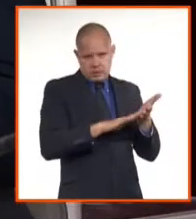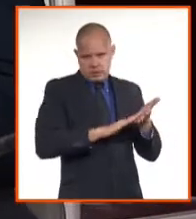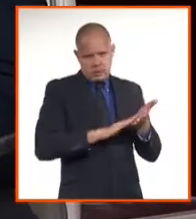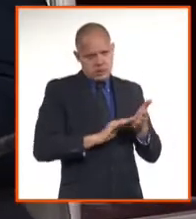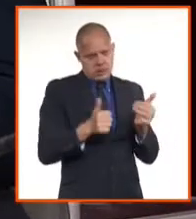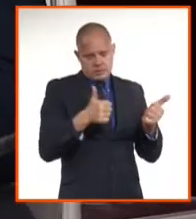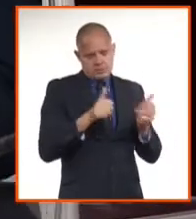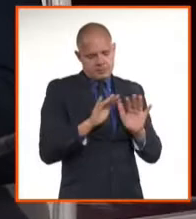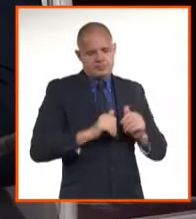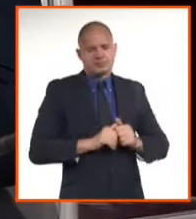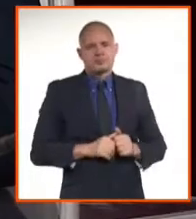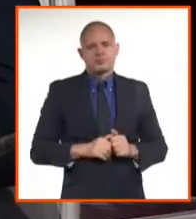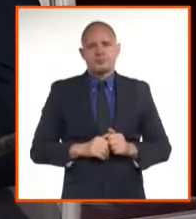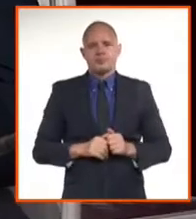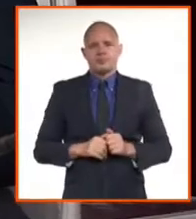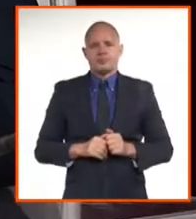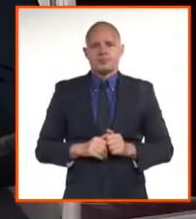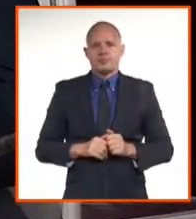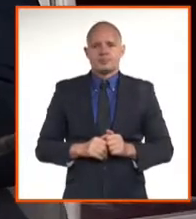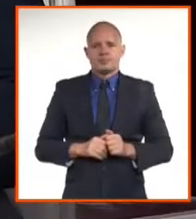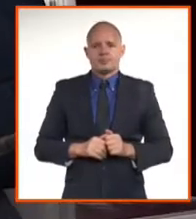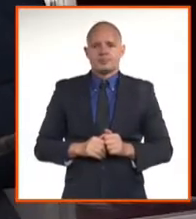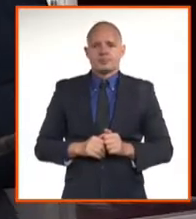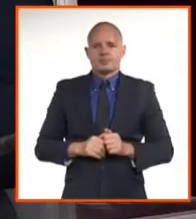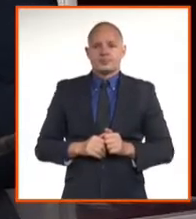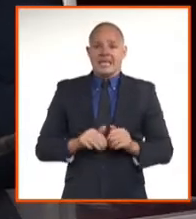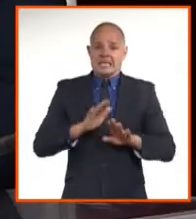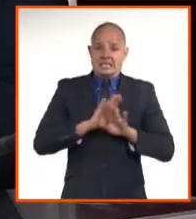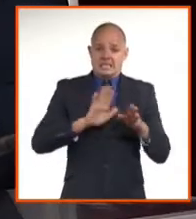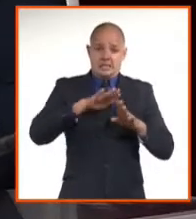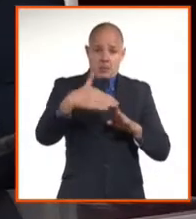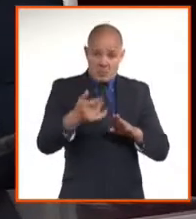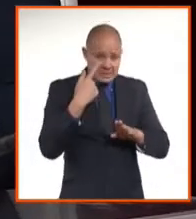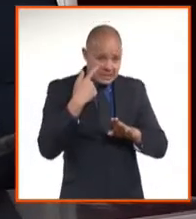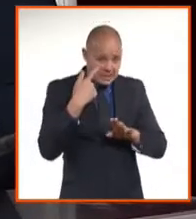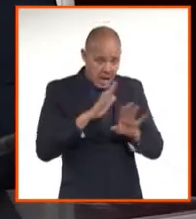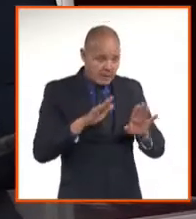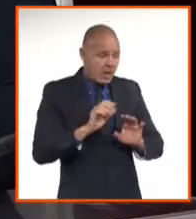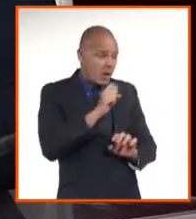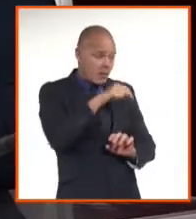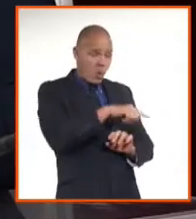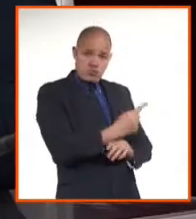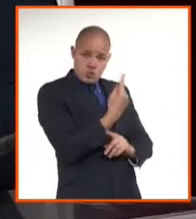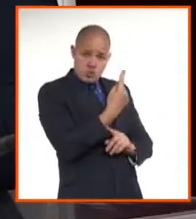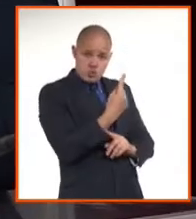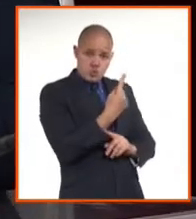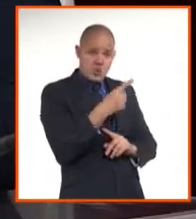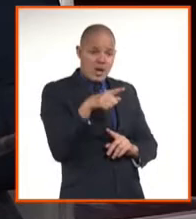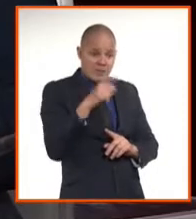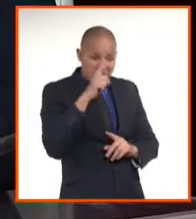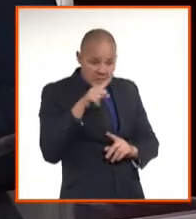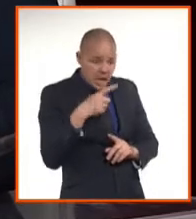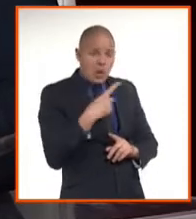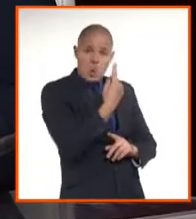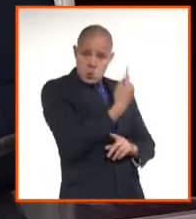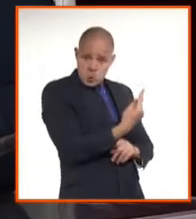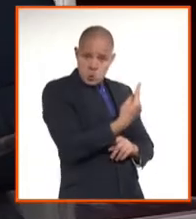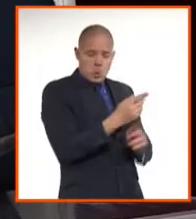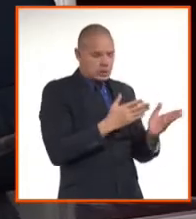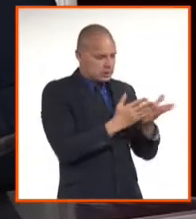en ese bloque, que bueno, que posteriormente arrancó y bueno, y siguió generando. La intensidad del incendio fue muy